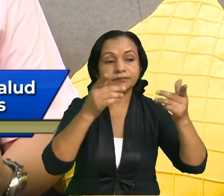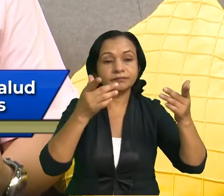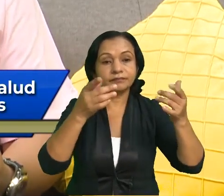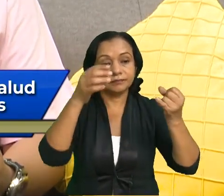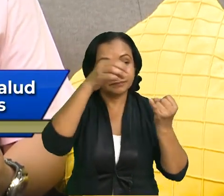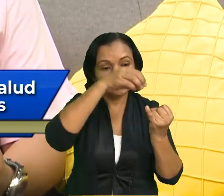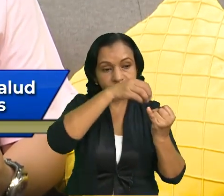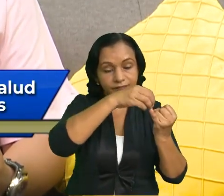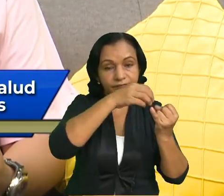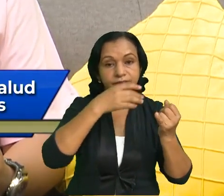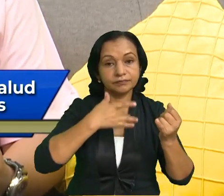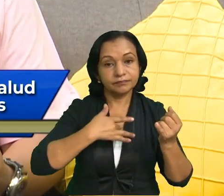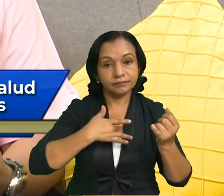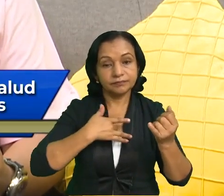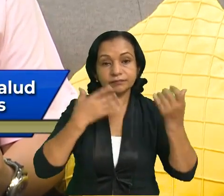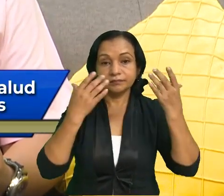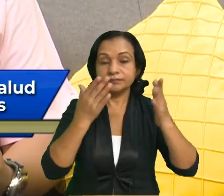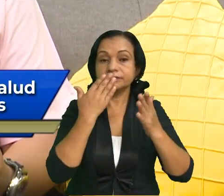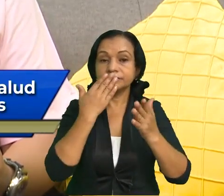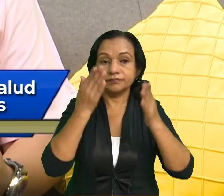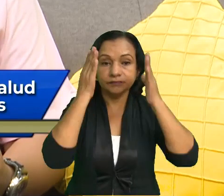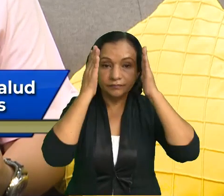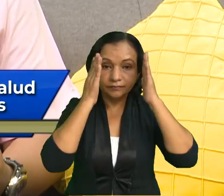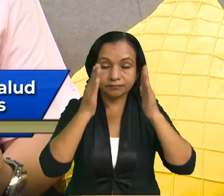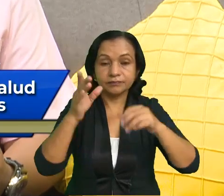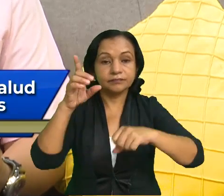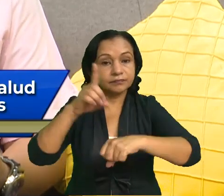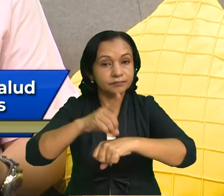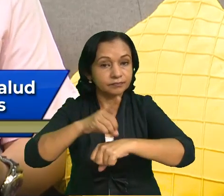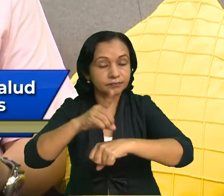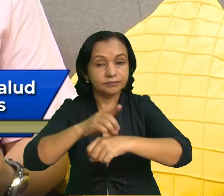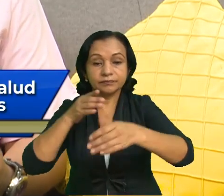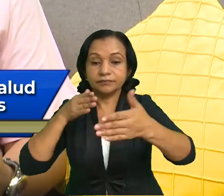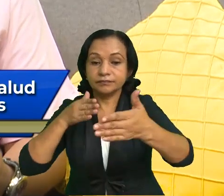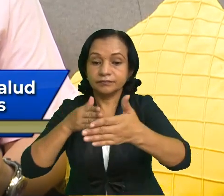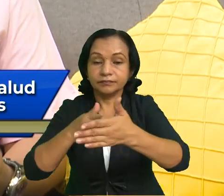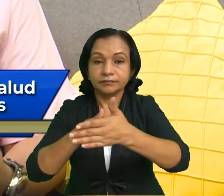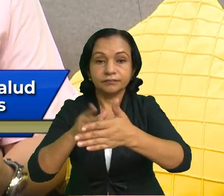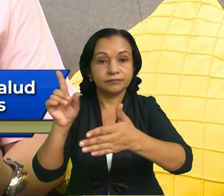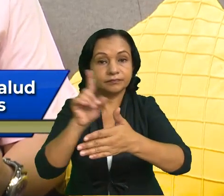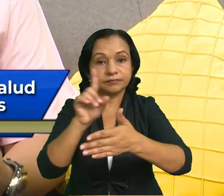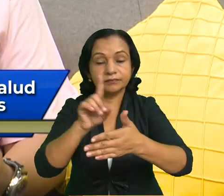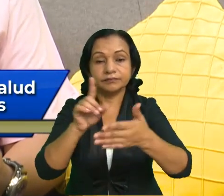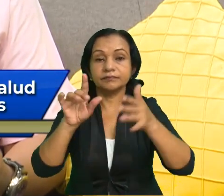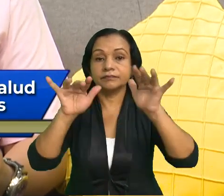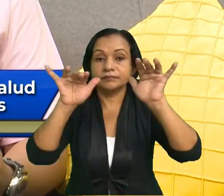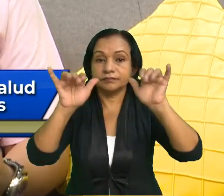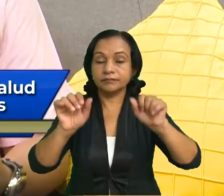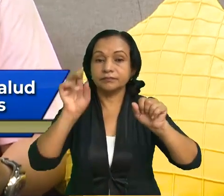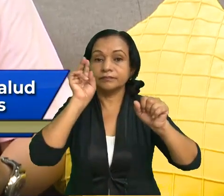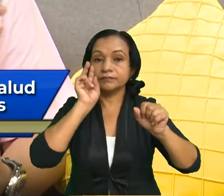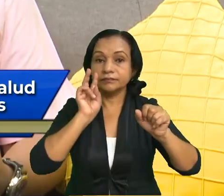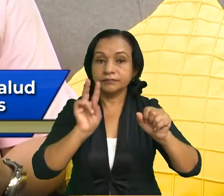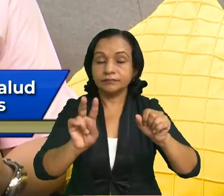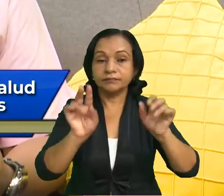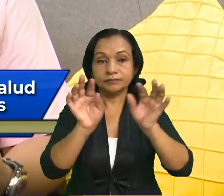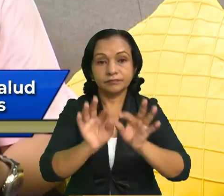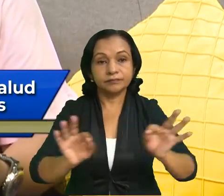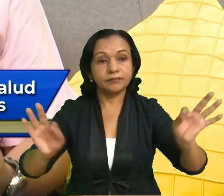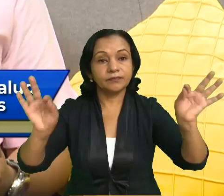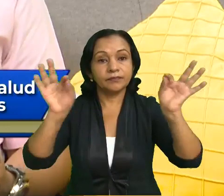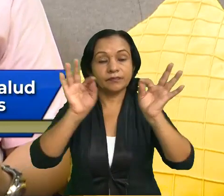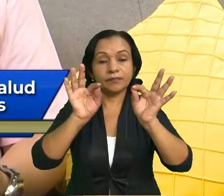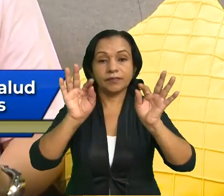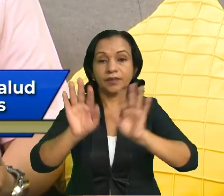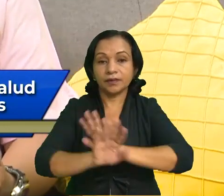necesarias para brindar la atención médica que no para no nosotros hemos visto que precisamente y conversaba mantendrá el programa